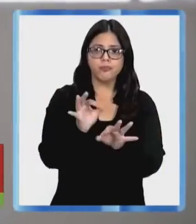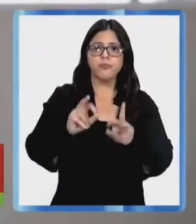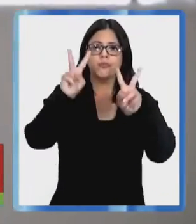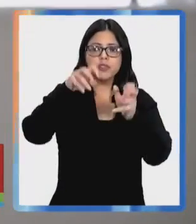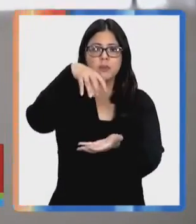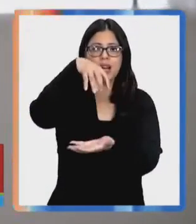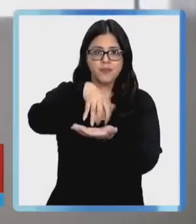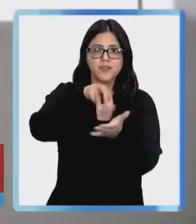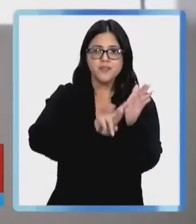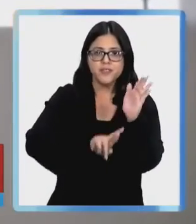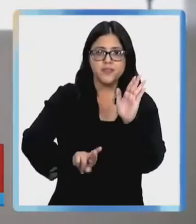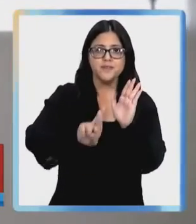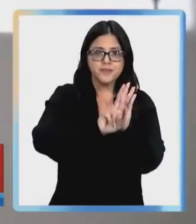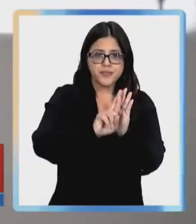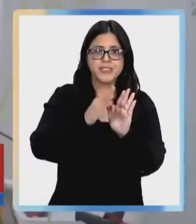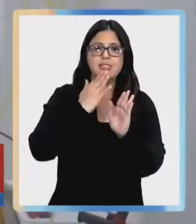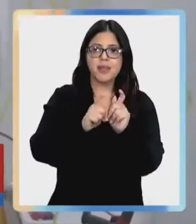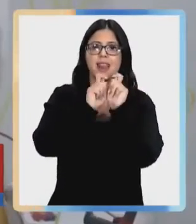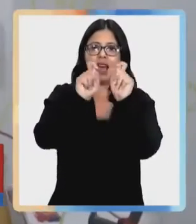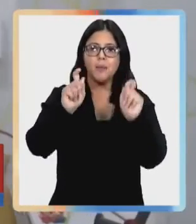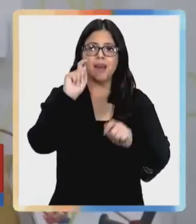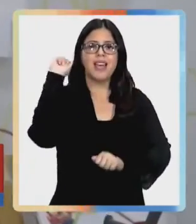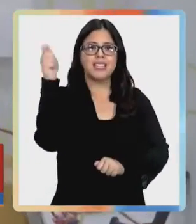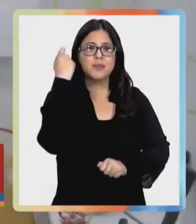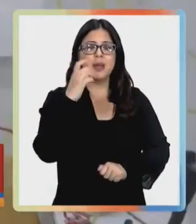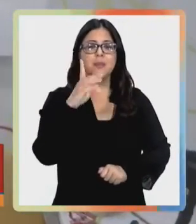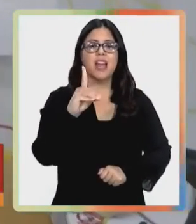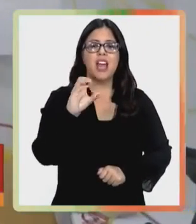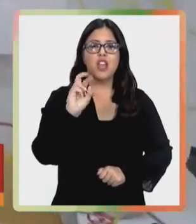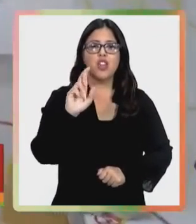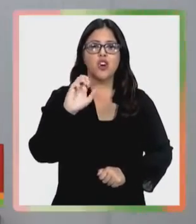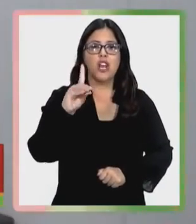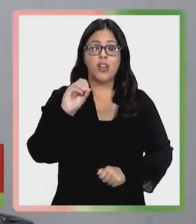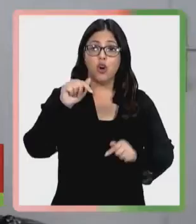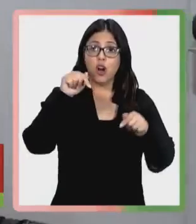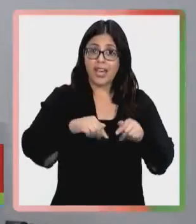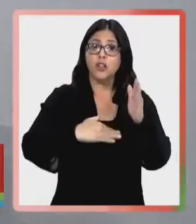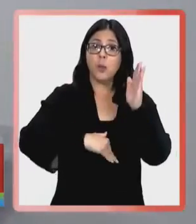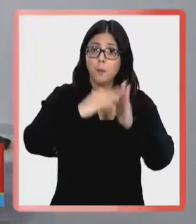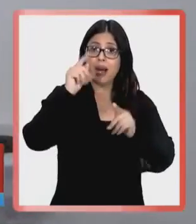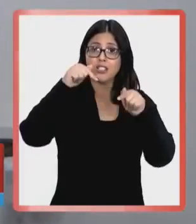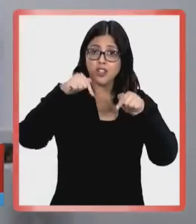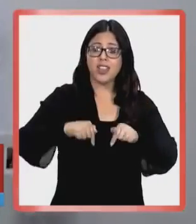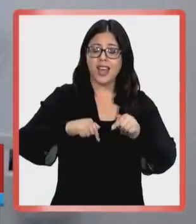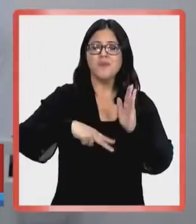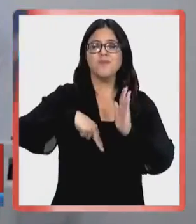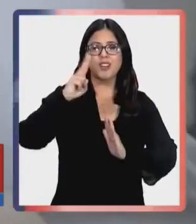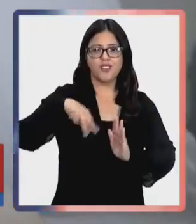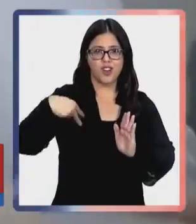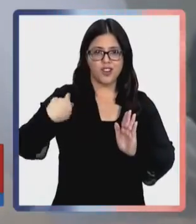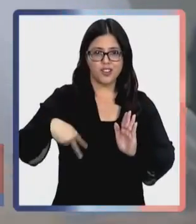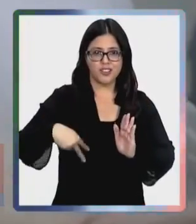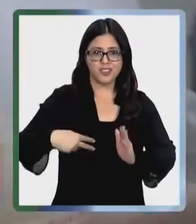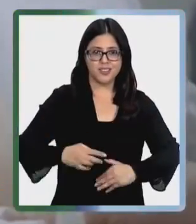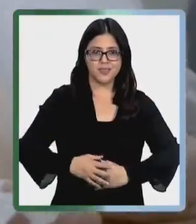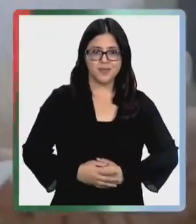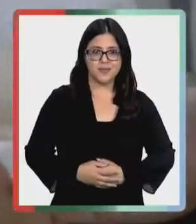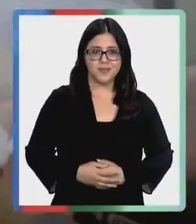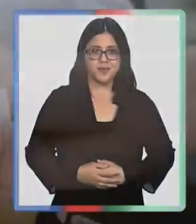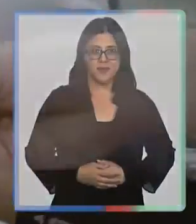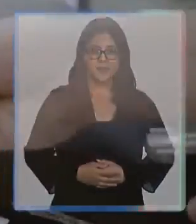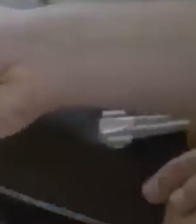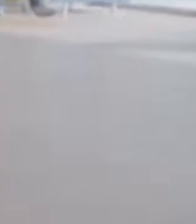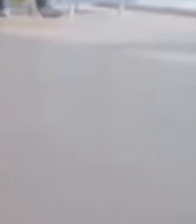Hijos para hablar sobre los centros de rehabilitación y su campaña Septiembre Dorado. Esto y mucho más, hoy en Portavoz